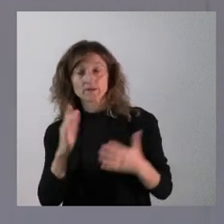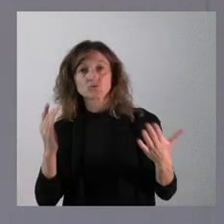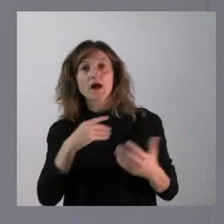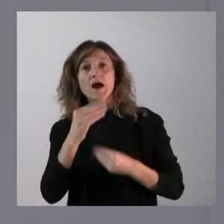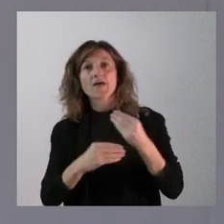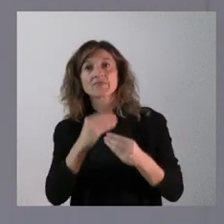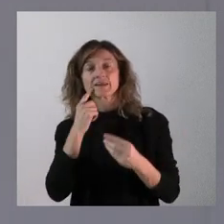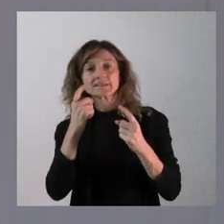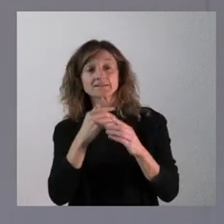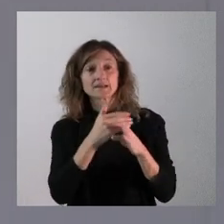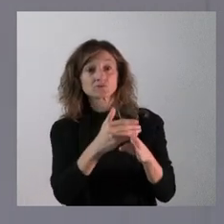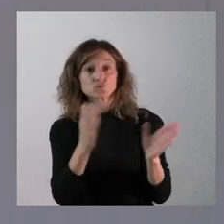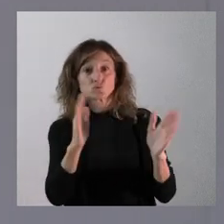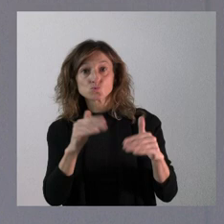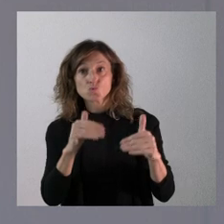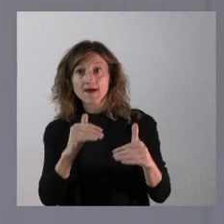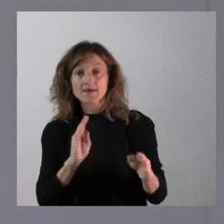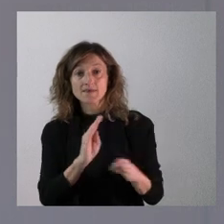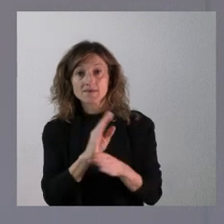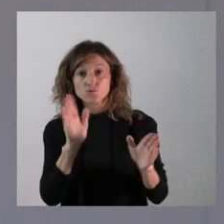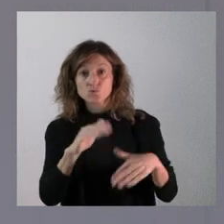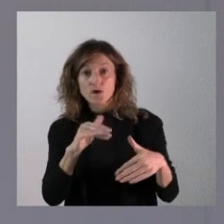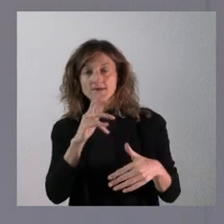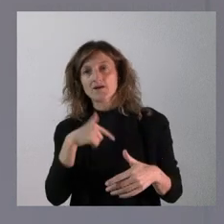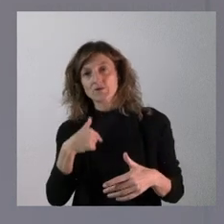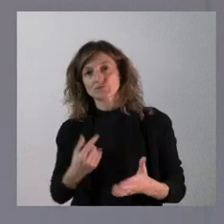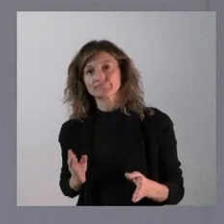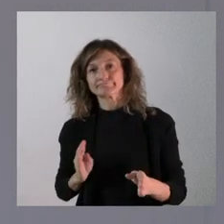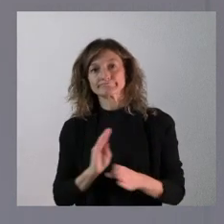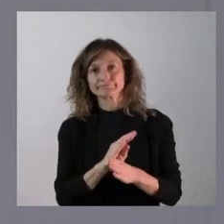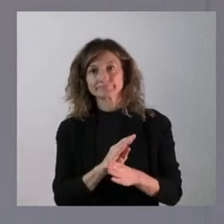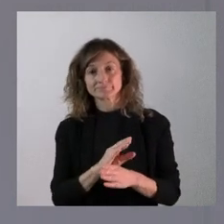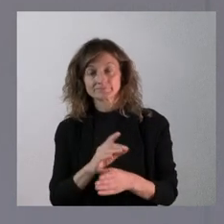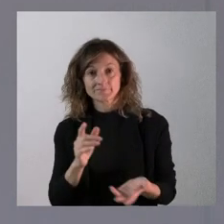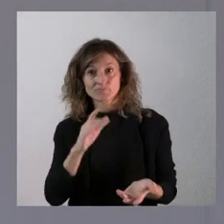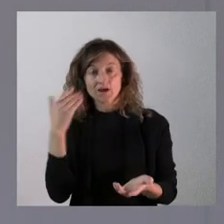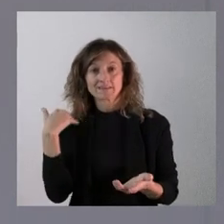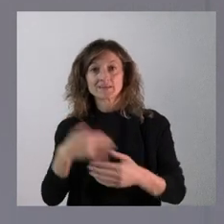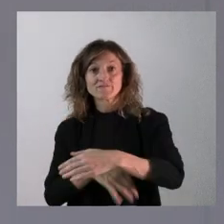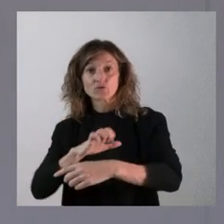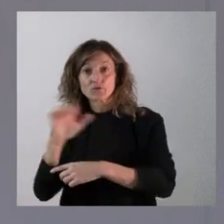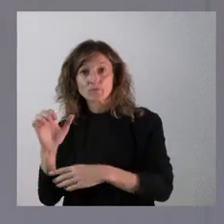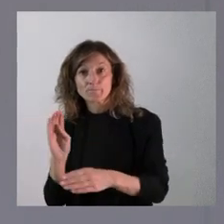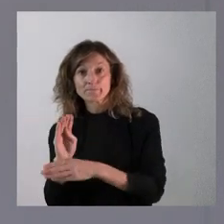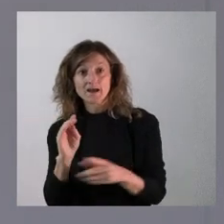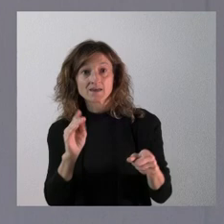que hacemos ahora es llegar al resto de sectores productivos que no llegaron a través de estos fondos procedentes de la Unión Europea el compromiso de la junta de